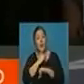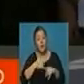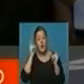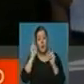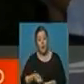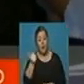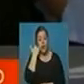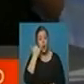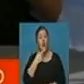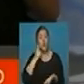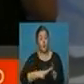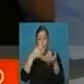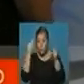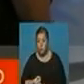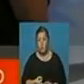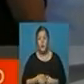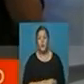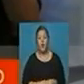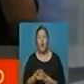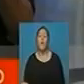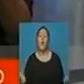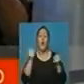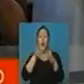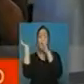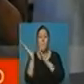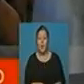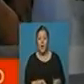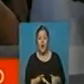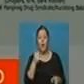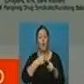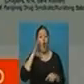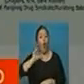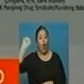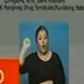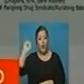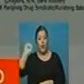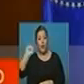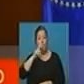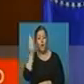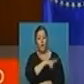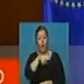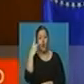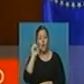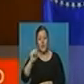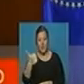que está decidido a cumplir es restablecer la pena de muerte mediante la horca, derogada en 2006.